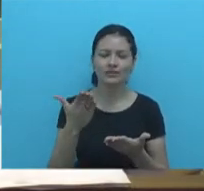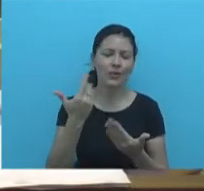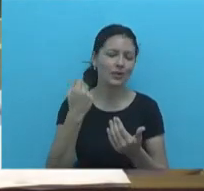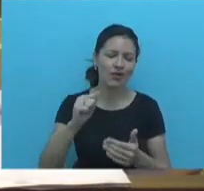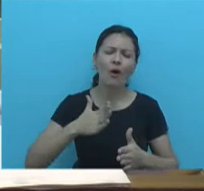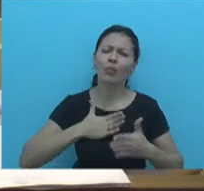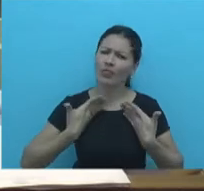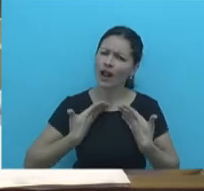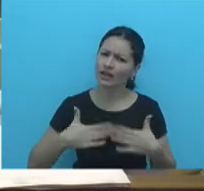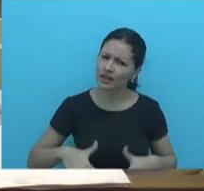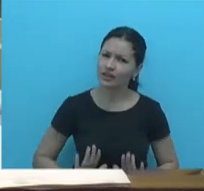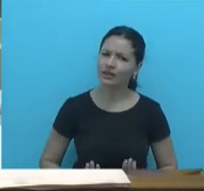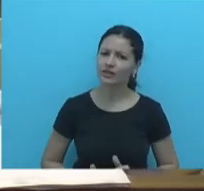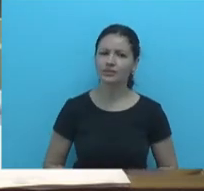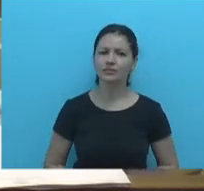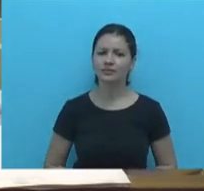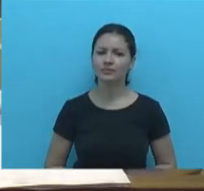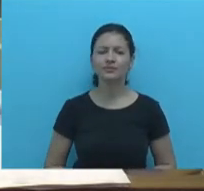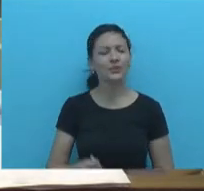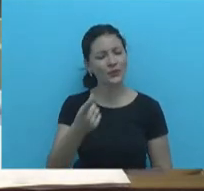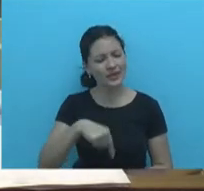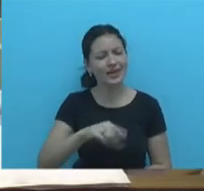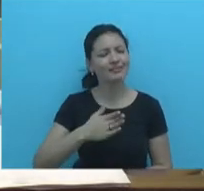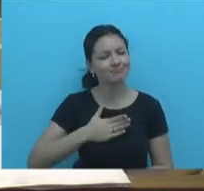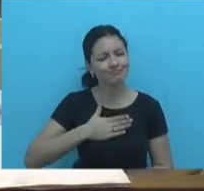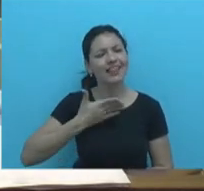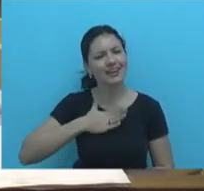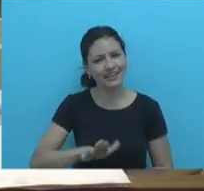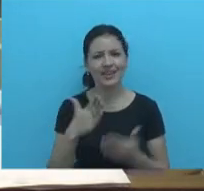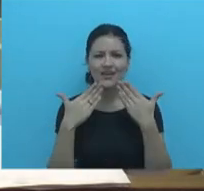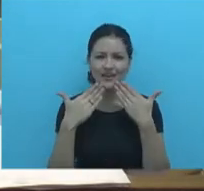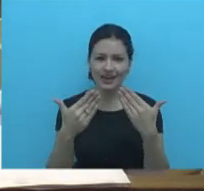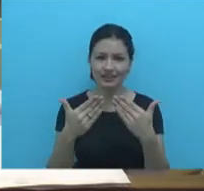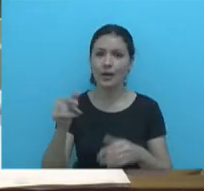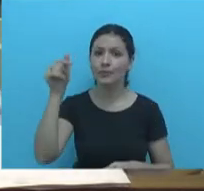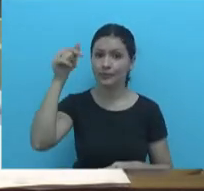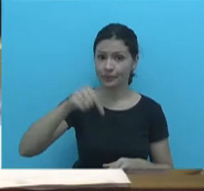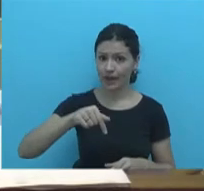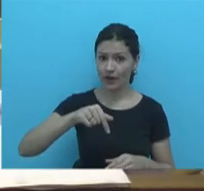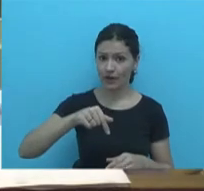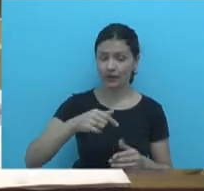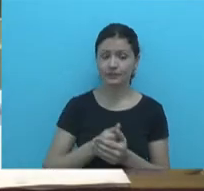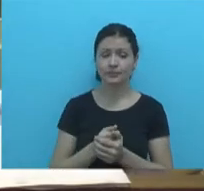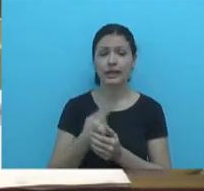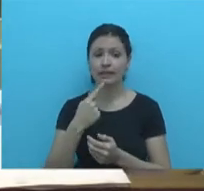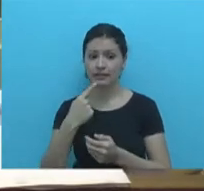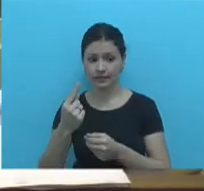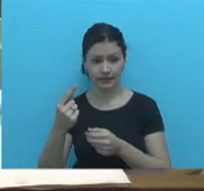distendido, no estén como en su casa. Muchas gracias. Ahora se va a pasar la